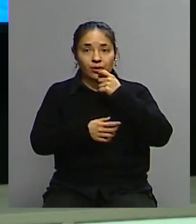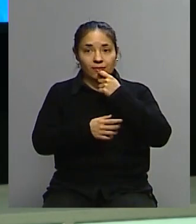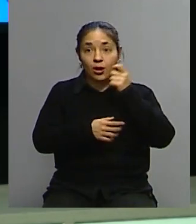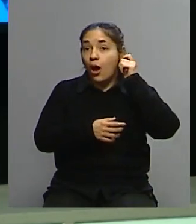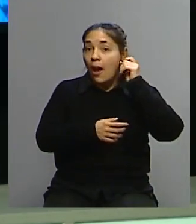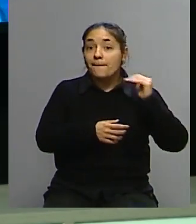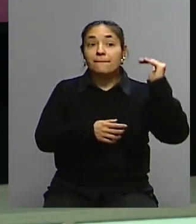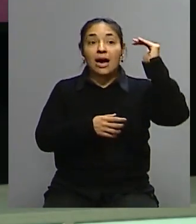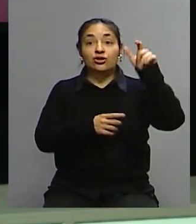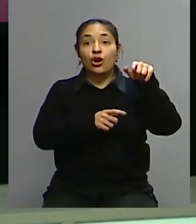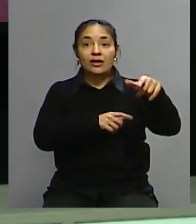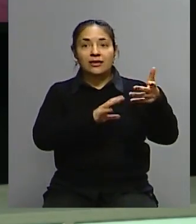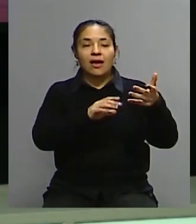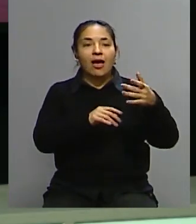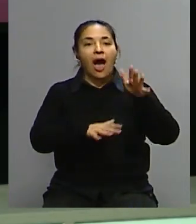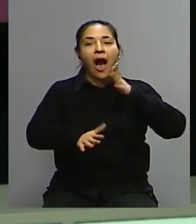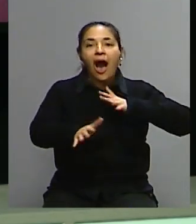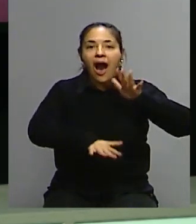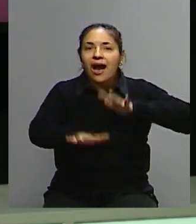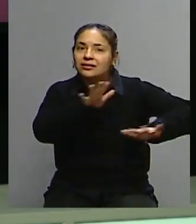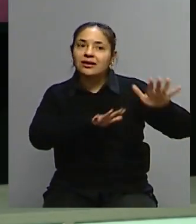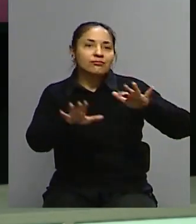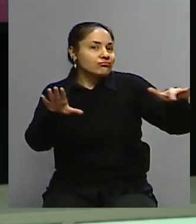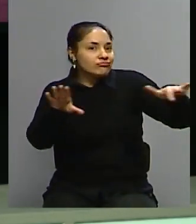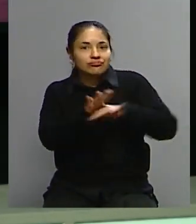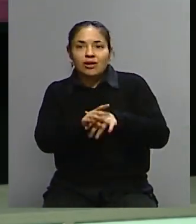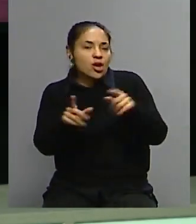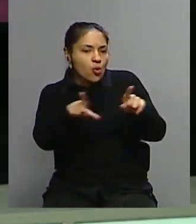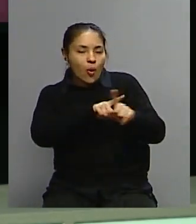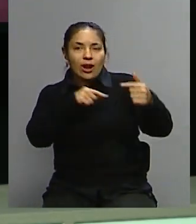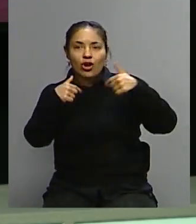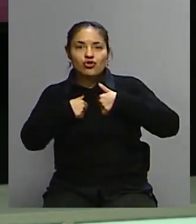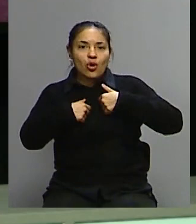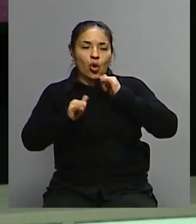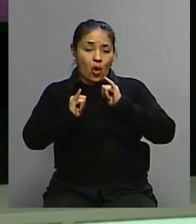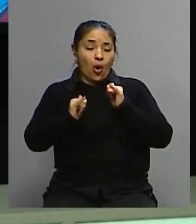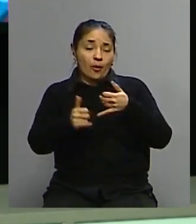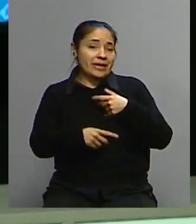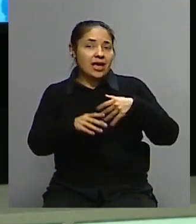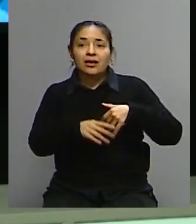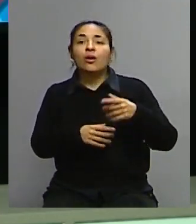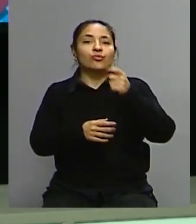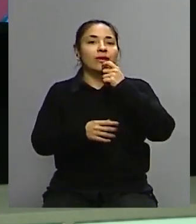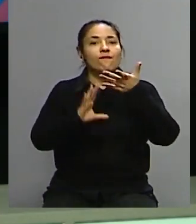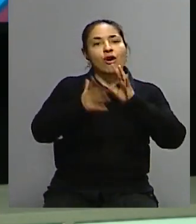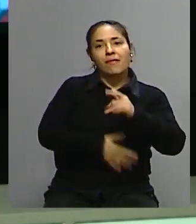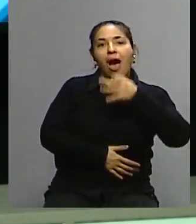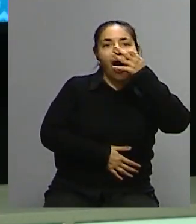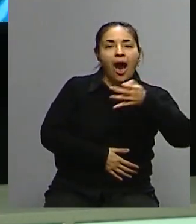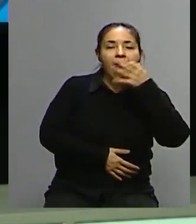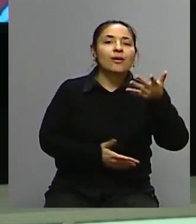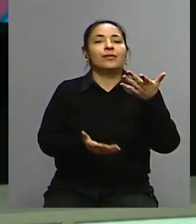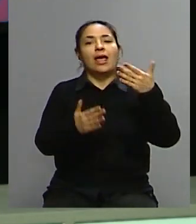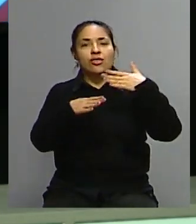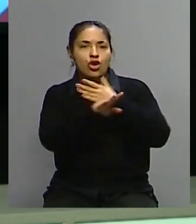algunas cuestiones funcionen o actúen de la misma manera que nosotros, que quizás somos más jóvenes, que hablen de la misma manera, con el mismo